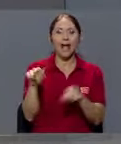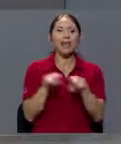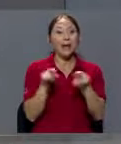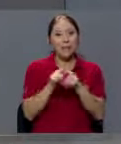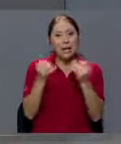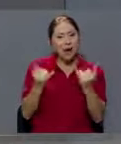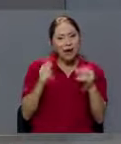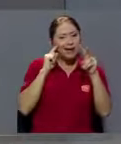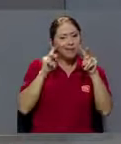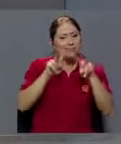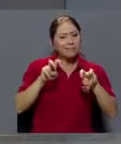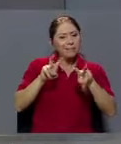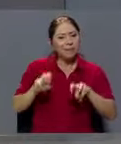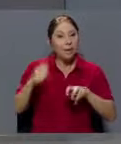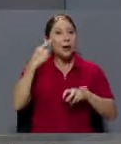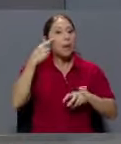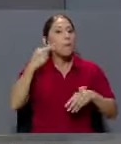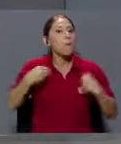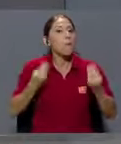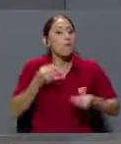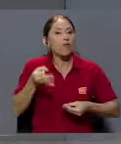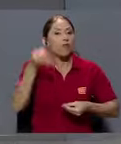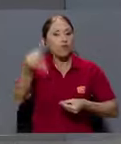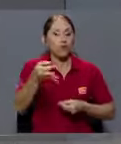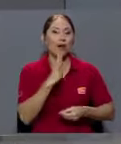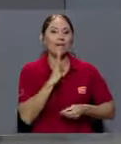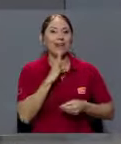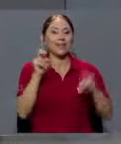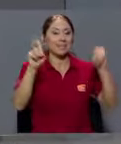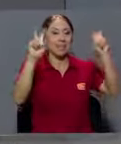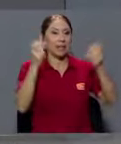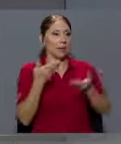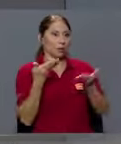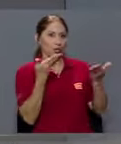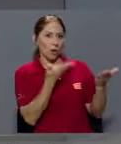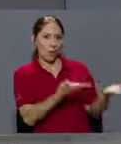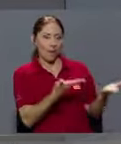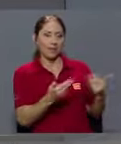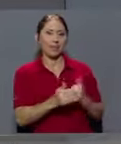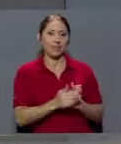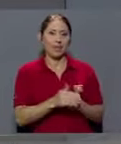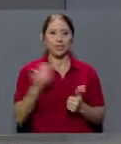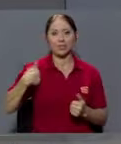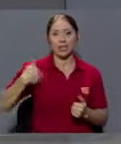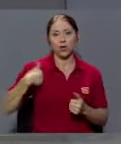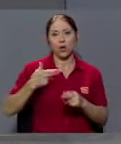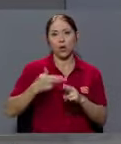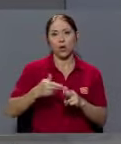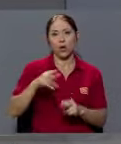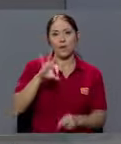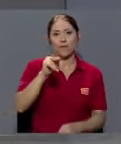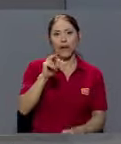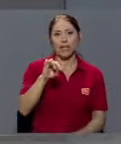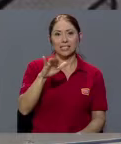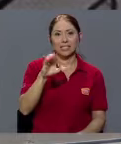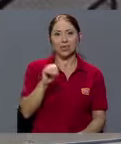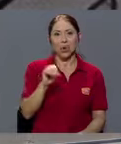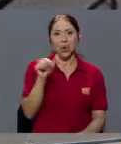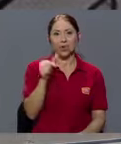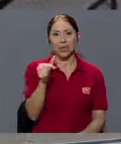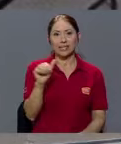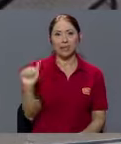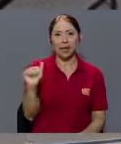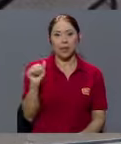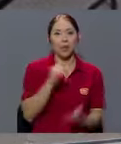a una revisión para valorar su futuro. Para hablar de este tema nos acompañan en esta oportunidad el señor Francisco